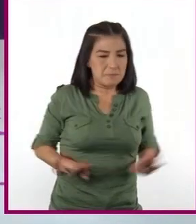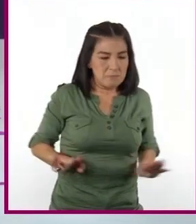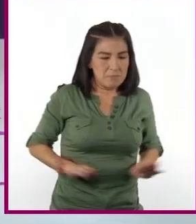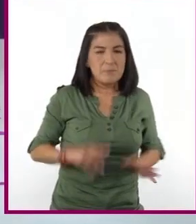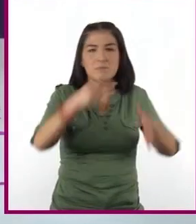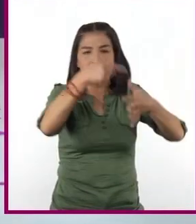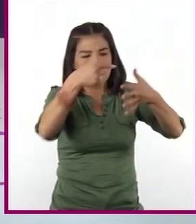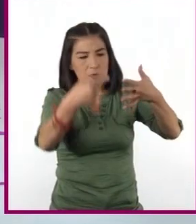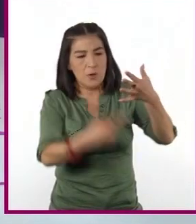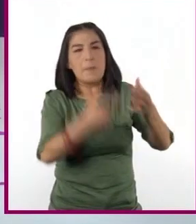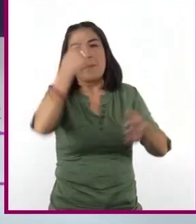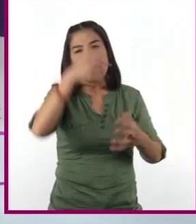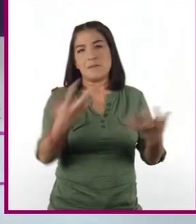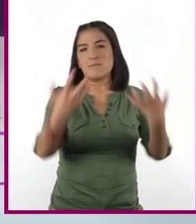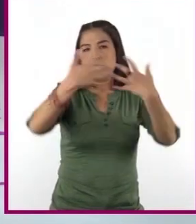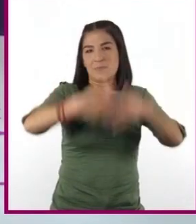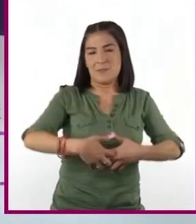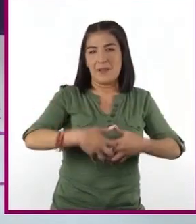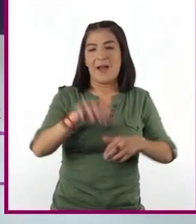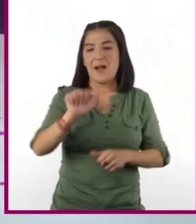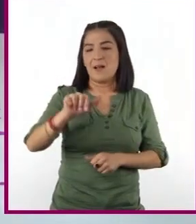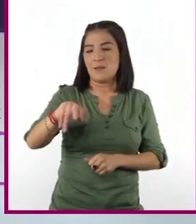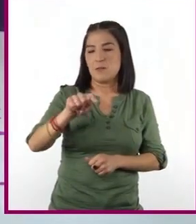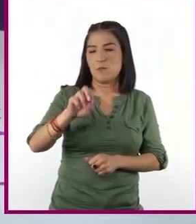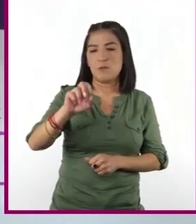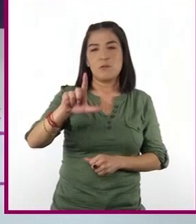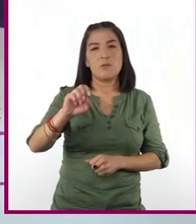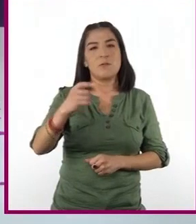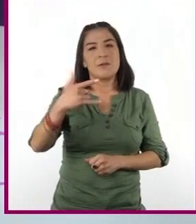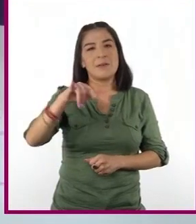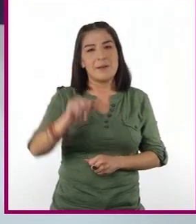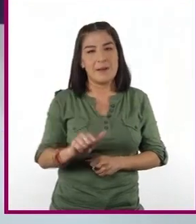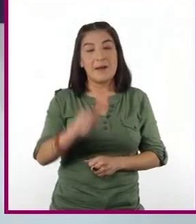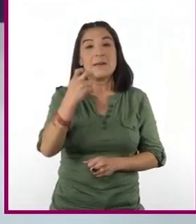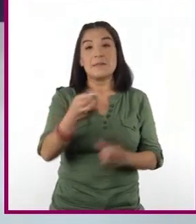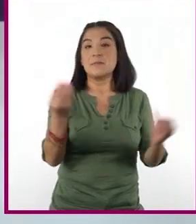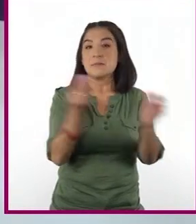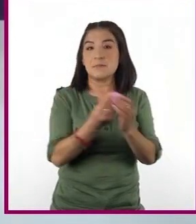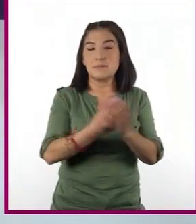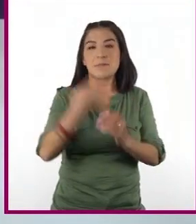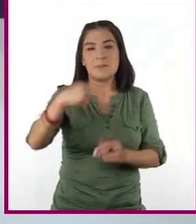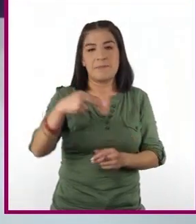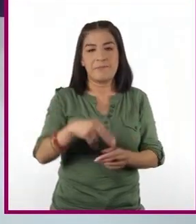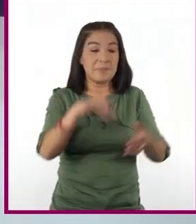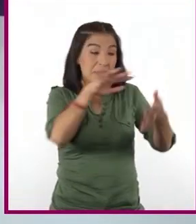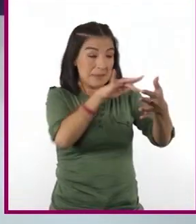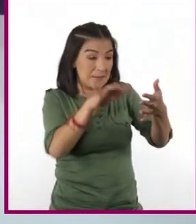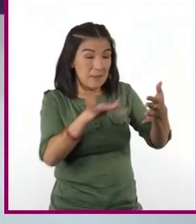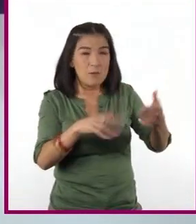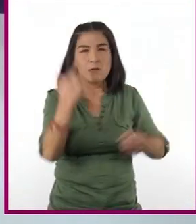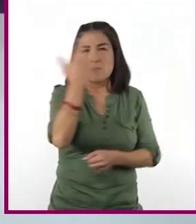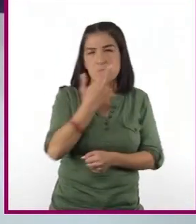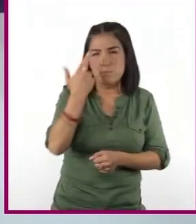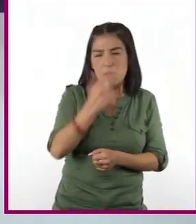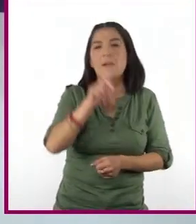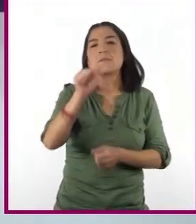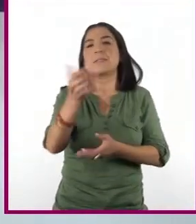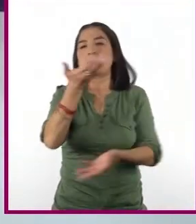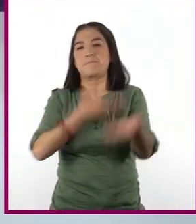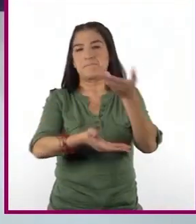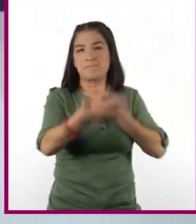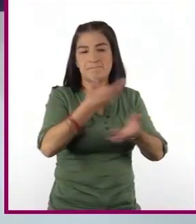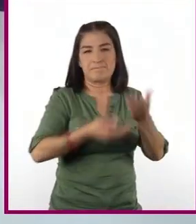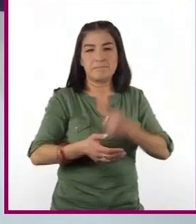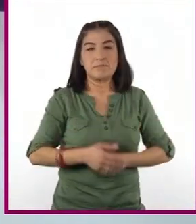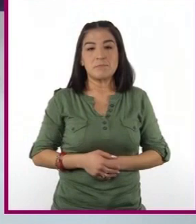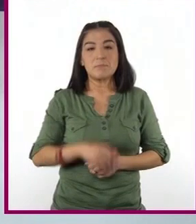características y función de las antologías. Esta sesión se titula Leo, analizo y comparto la